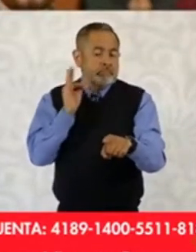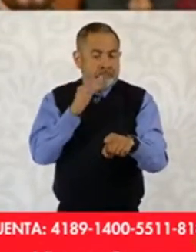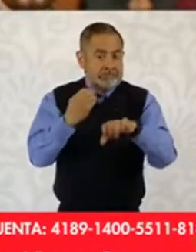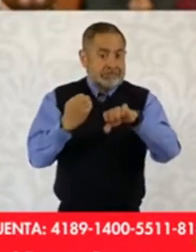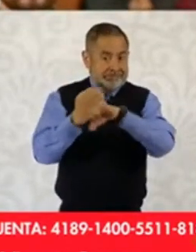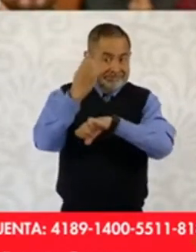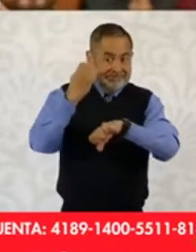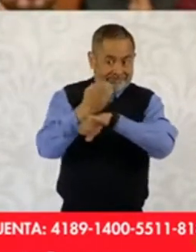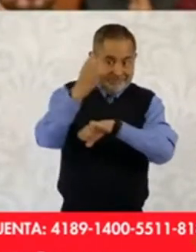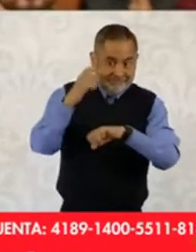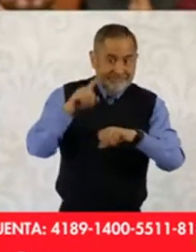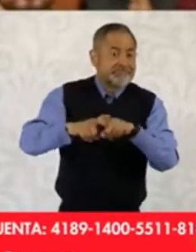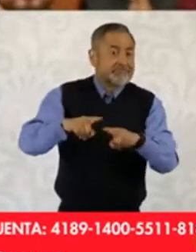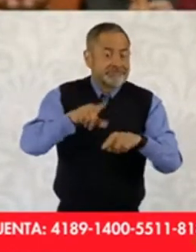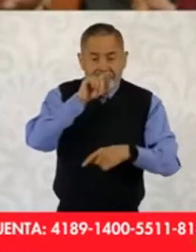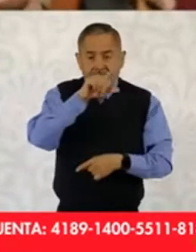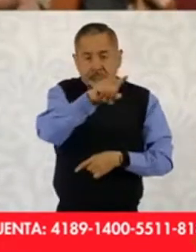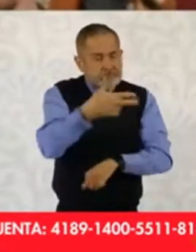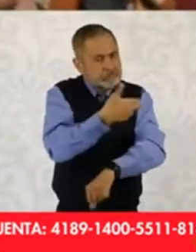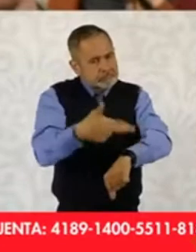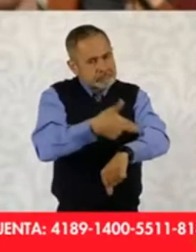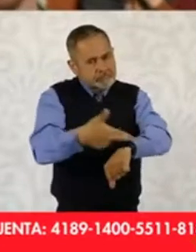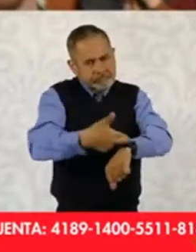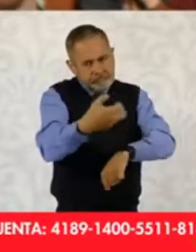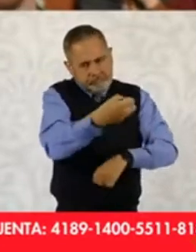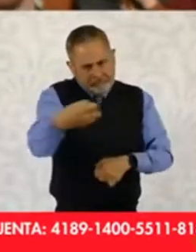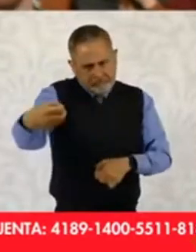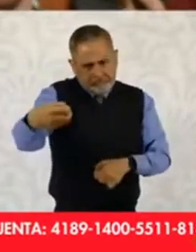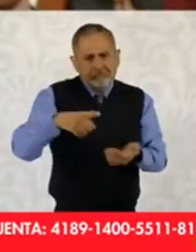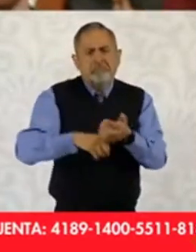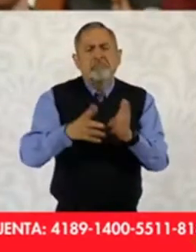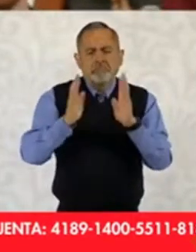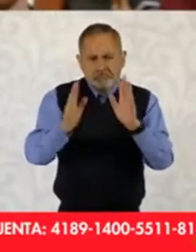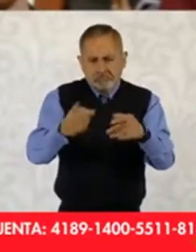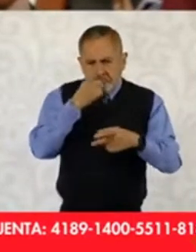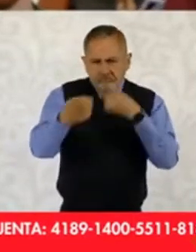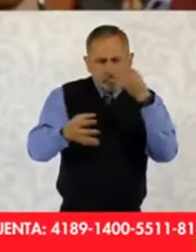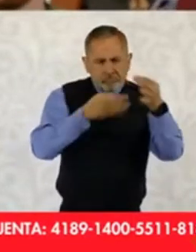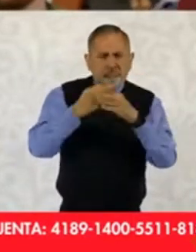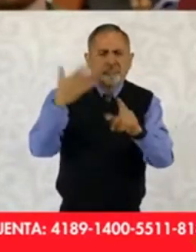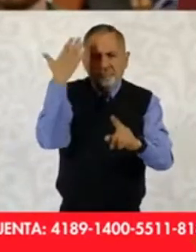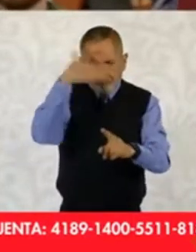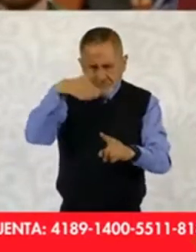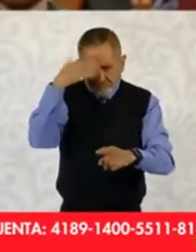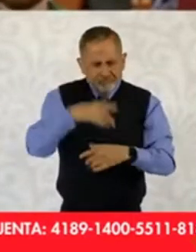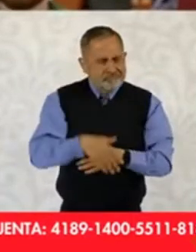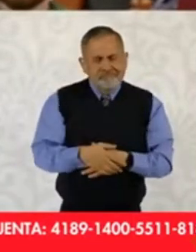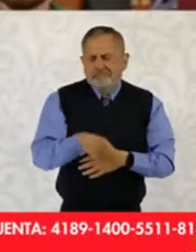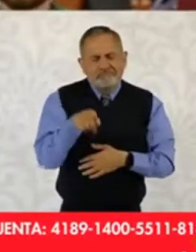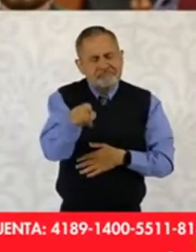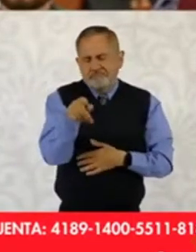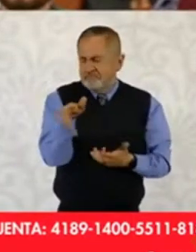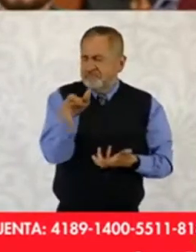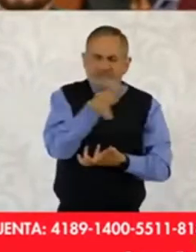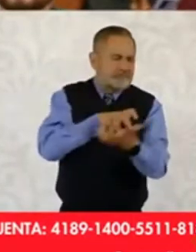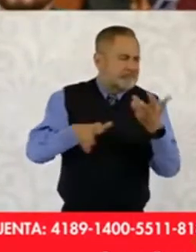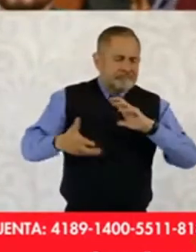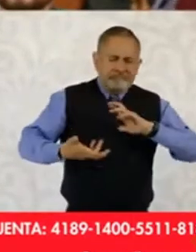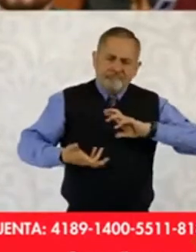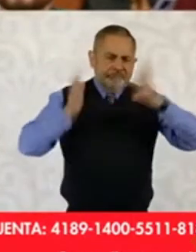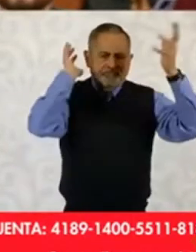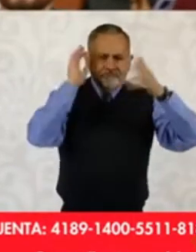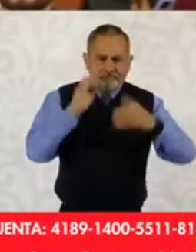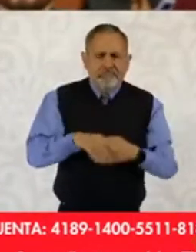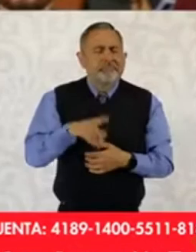que organizó toda la logística, que ya se ha dicho, o que ya se ha sabido, ¿no? Que fue rebasado el tema, la cantidad